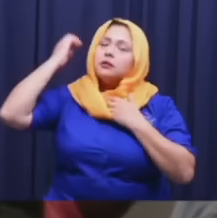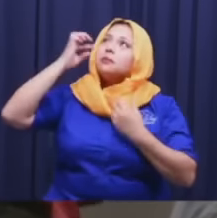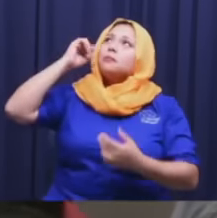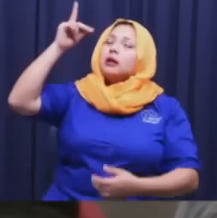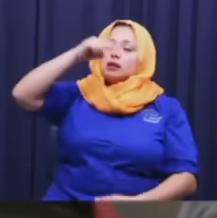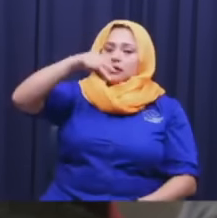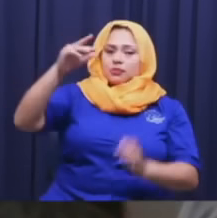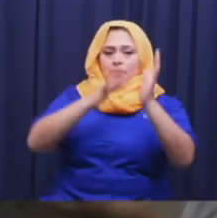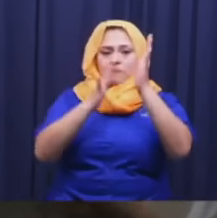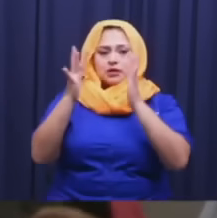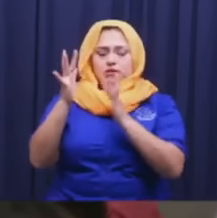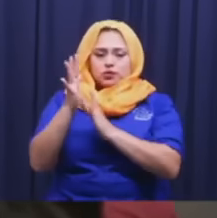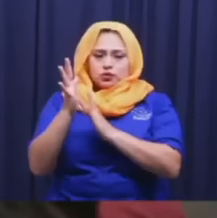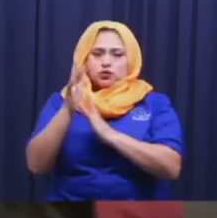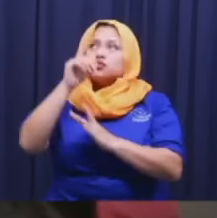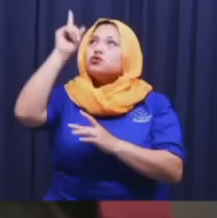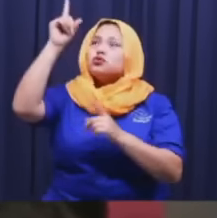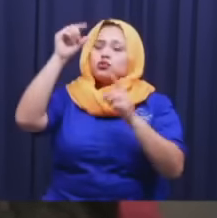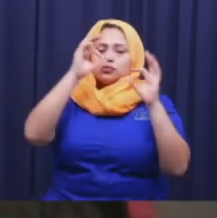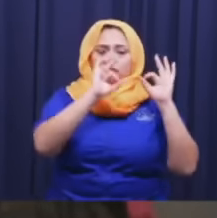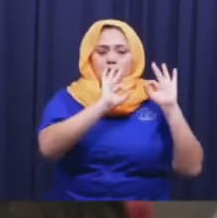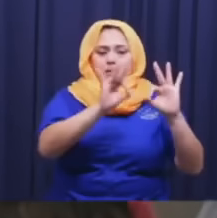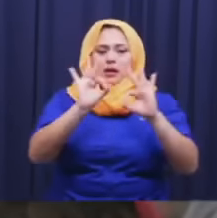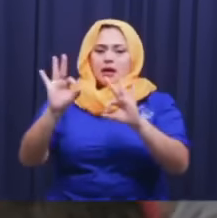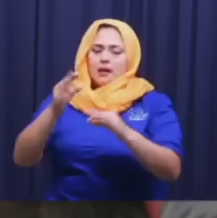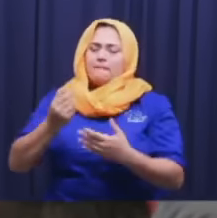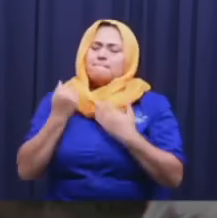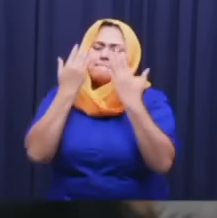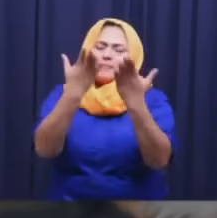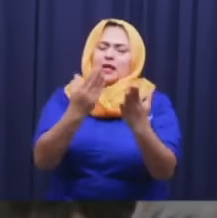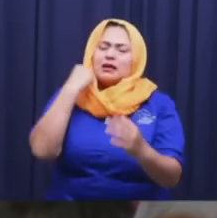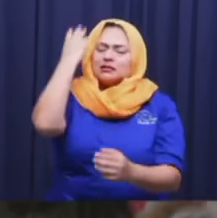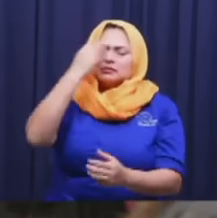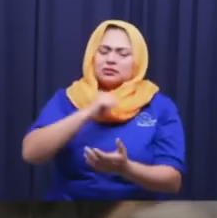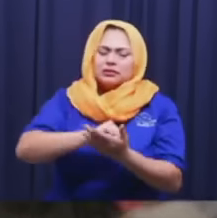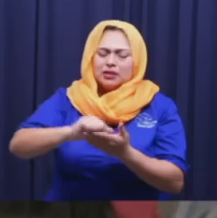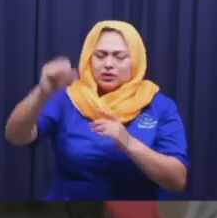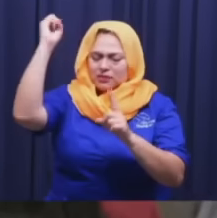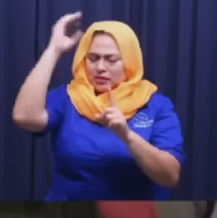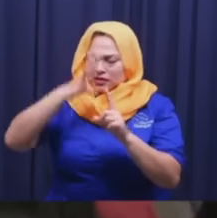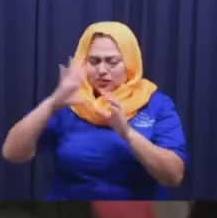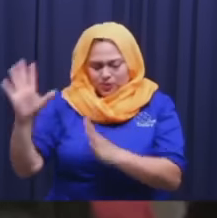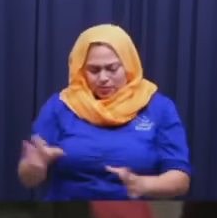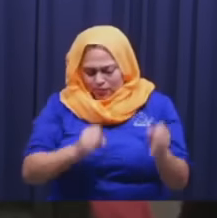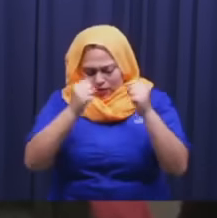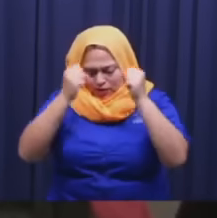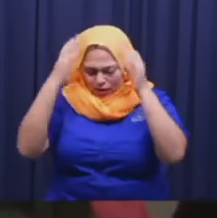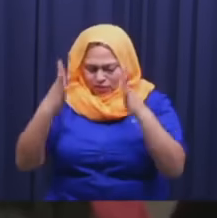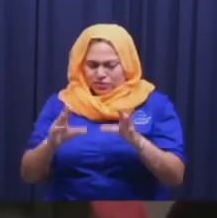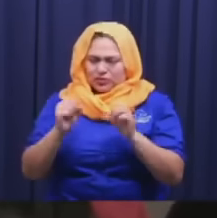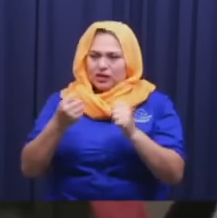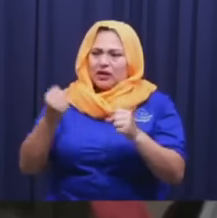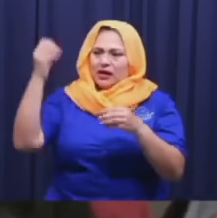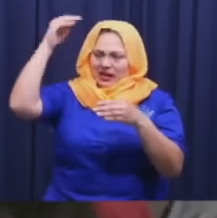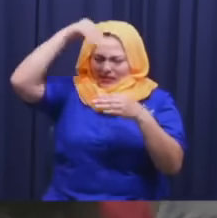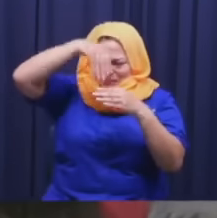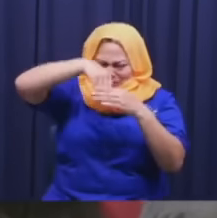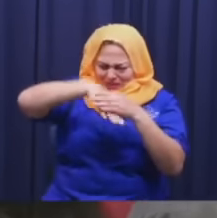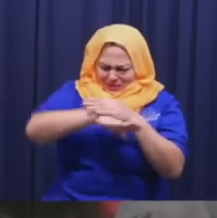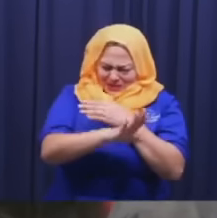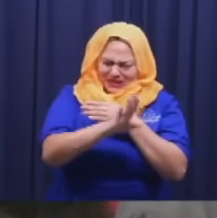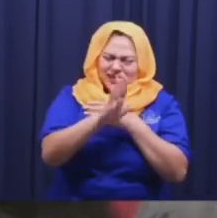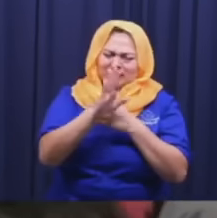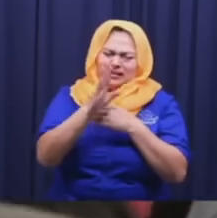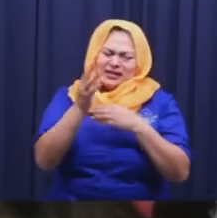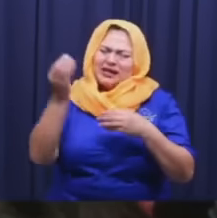entregada. Tu Espíritu Santo, bendito, poderoso, haga que penetren esas palabras